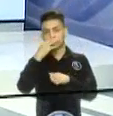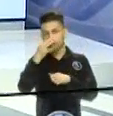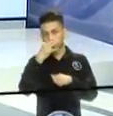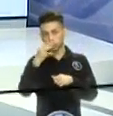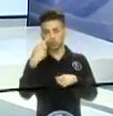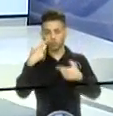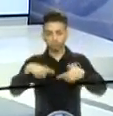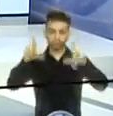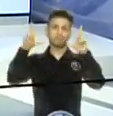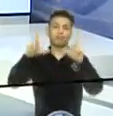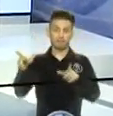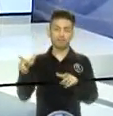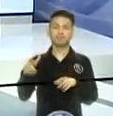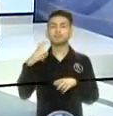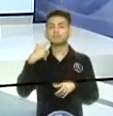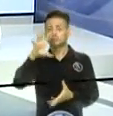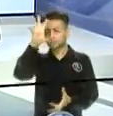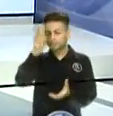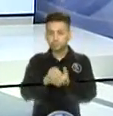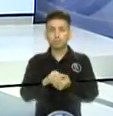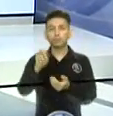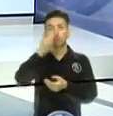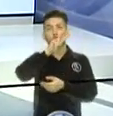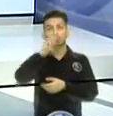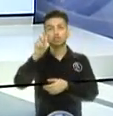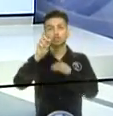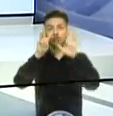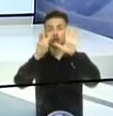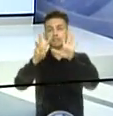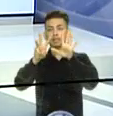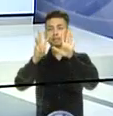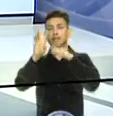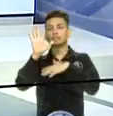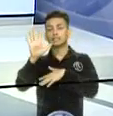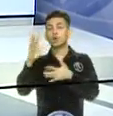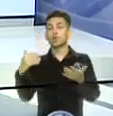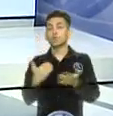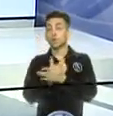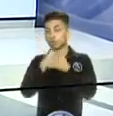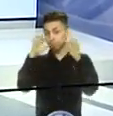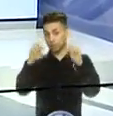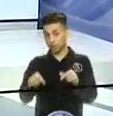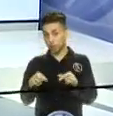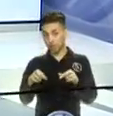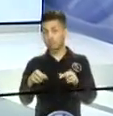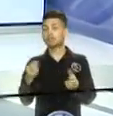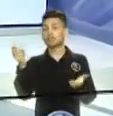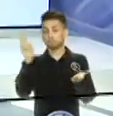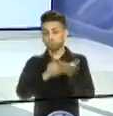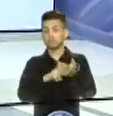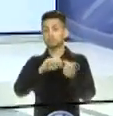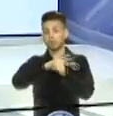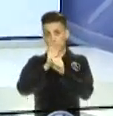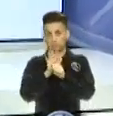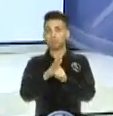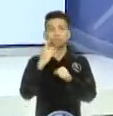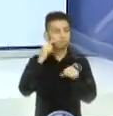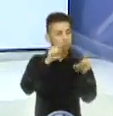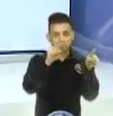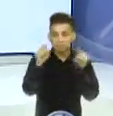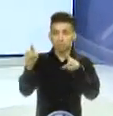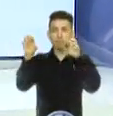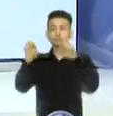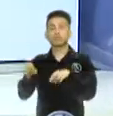últimas horas, con un total de 285 nuevos casos positivos. Se tamizaron o se hicieron pruebas a